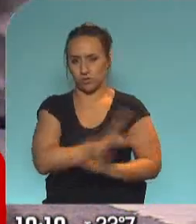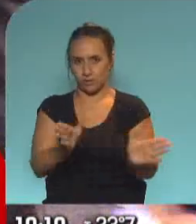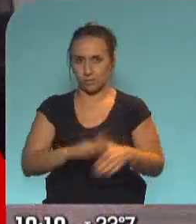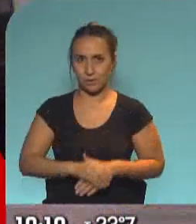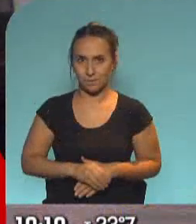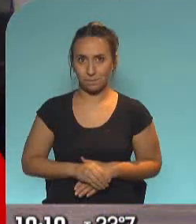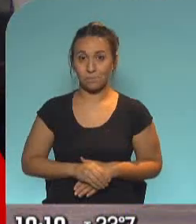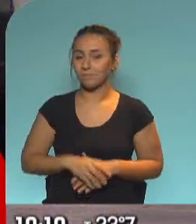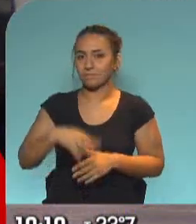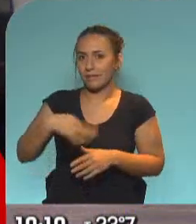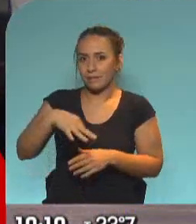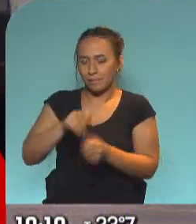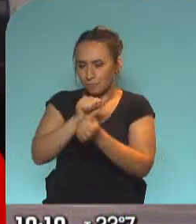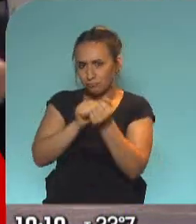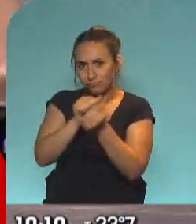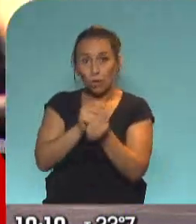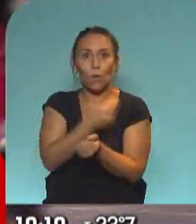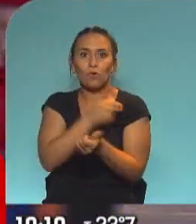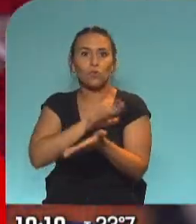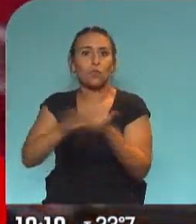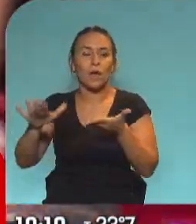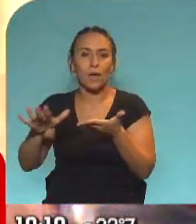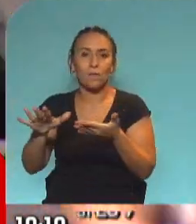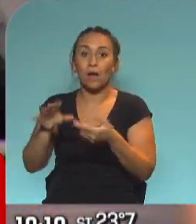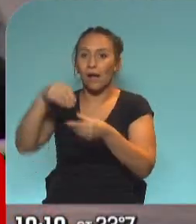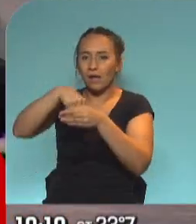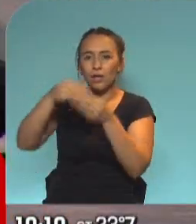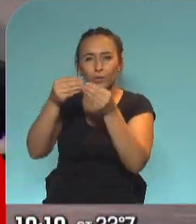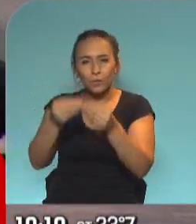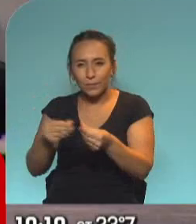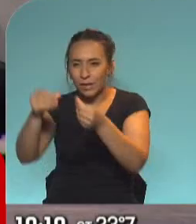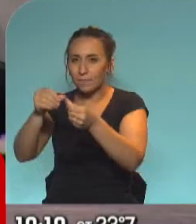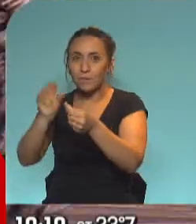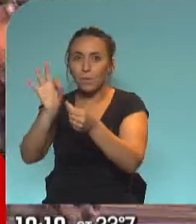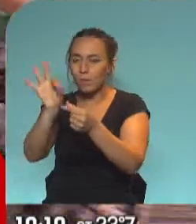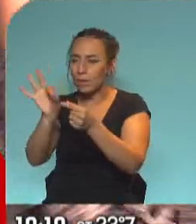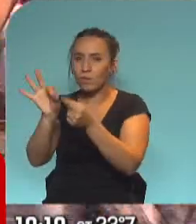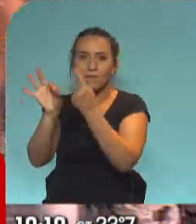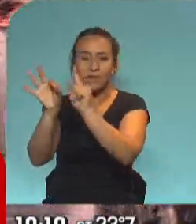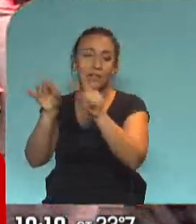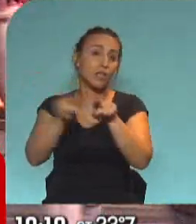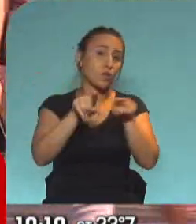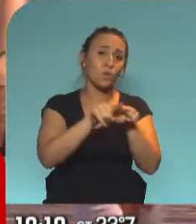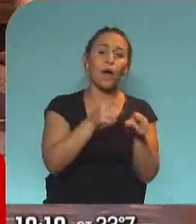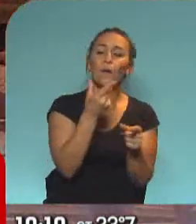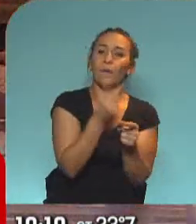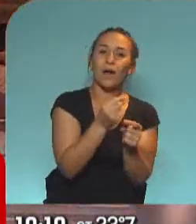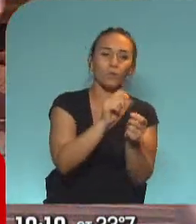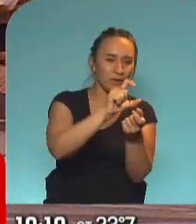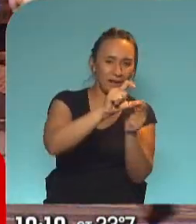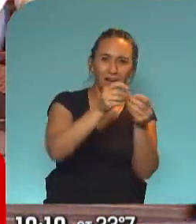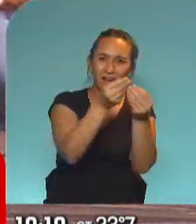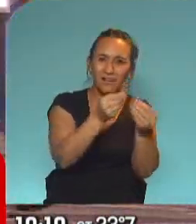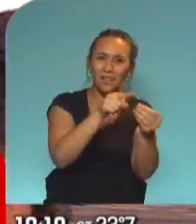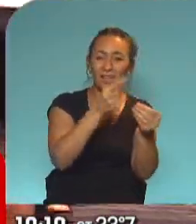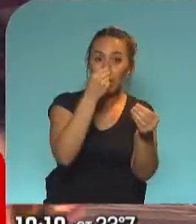hacer otra vacuna con una cepa diferente, como ocurre con la gripe, por ejemplo. Pero la verdad es que